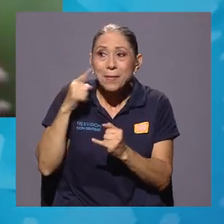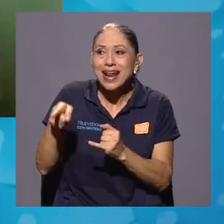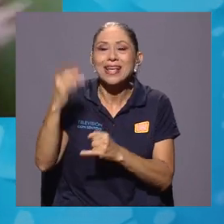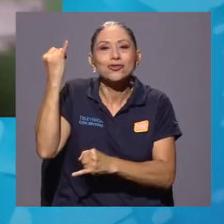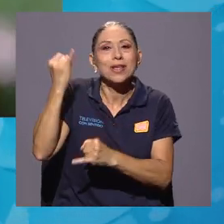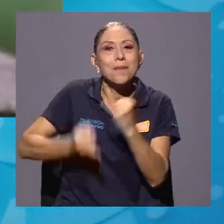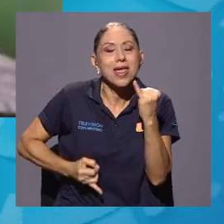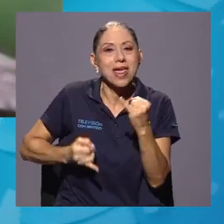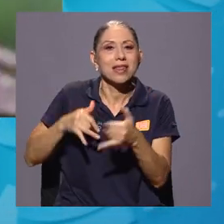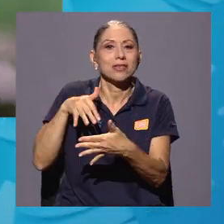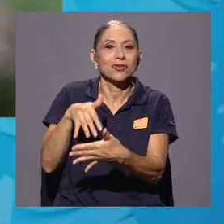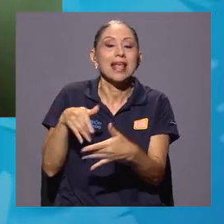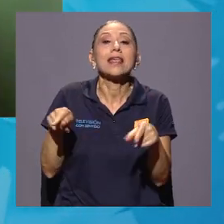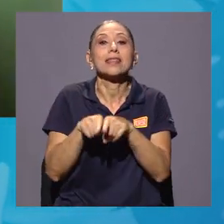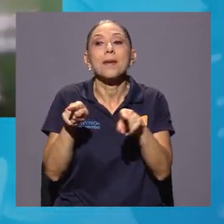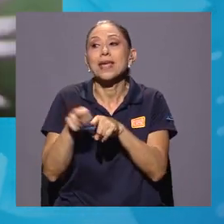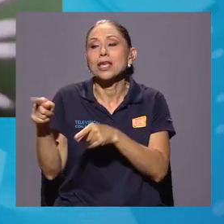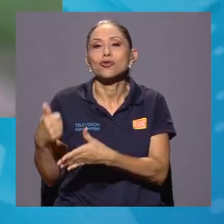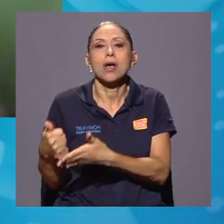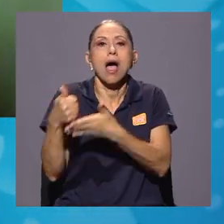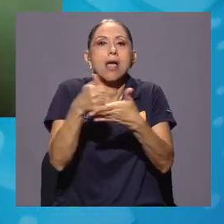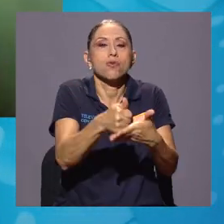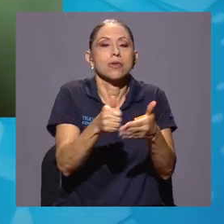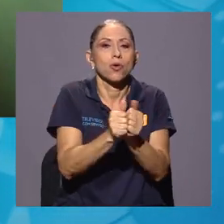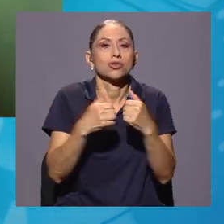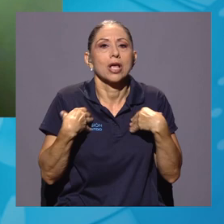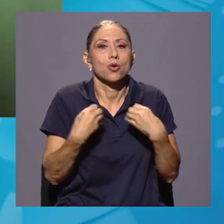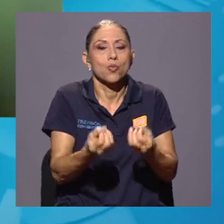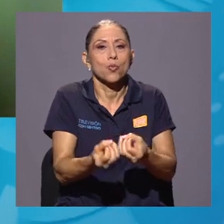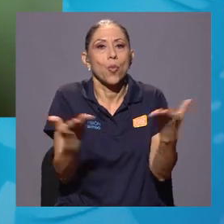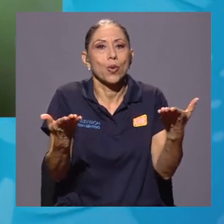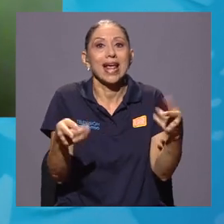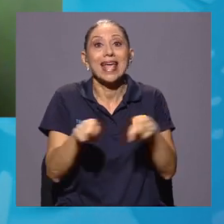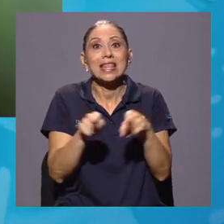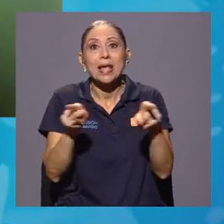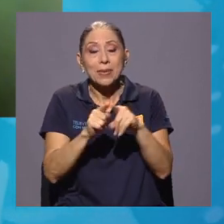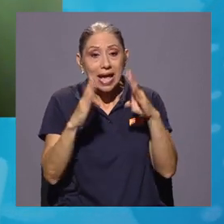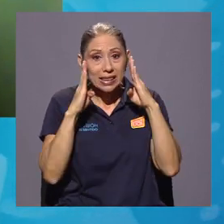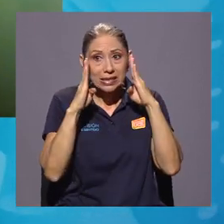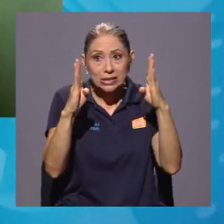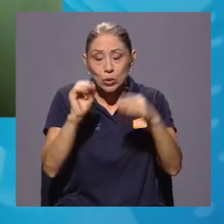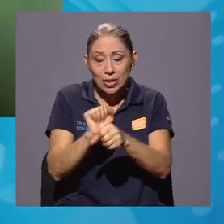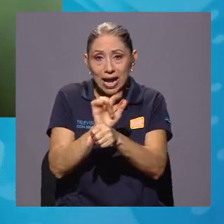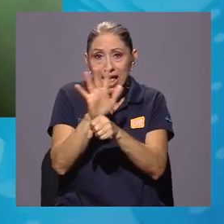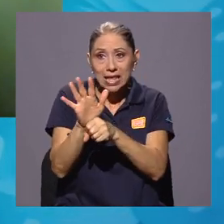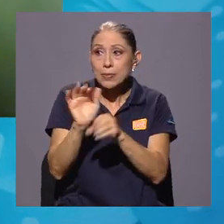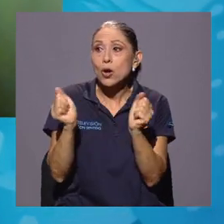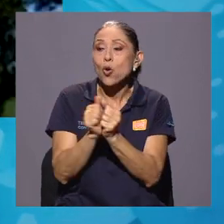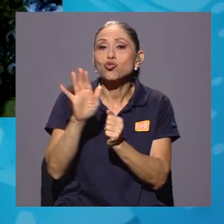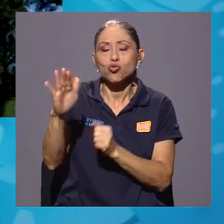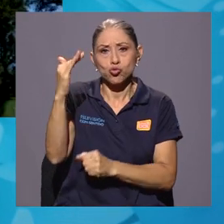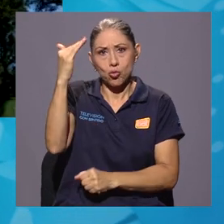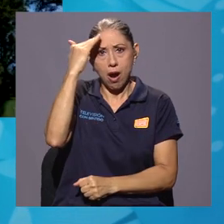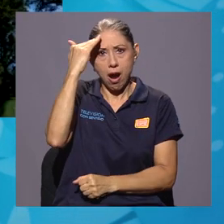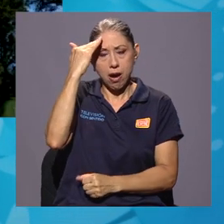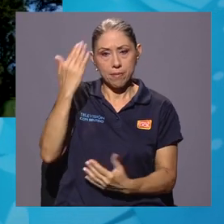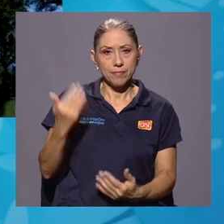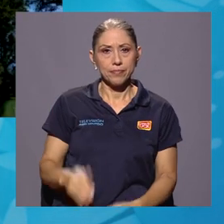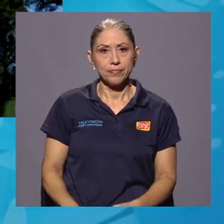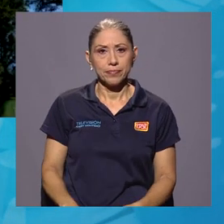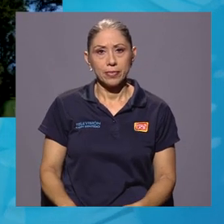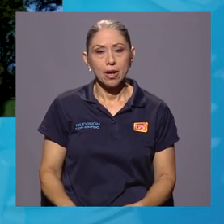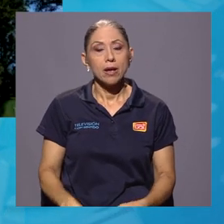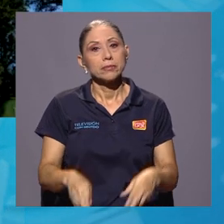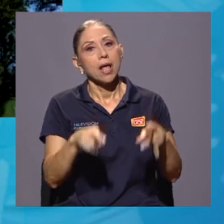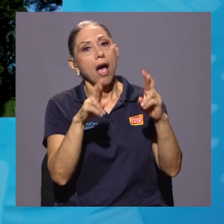a lo que es la salud pública y el manejo de la pandemia desde sus aptitudes académicas. Muy bien, María Fernanda, pues